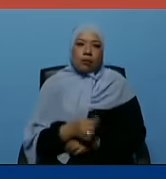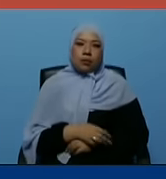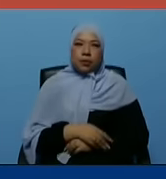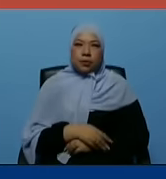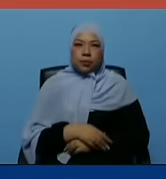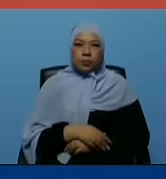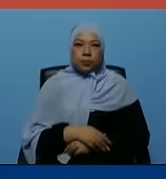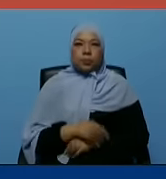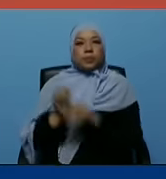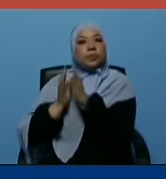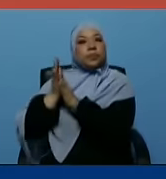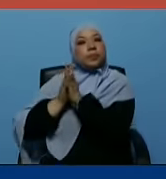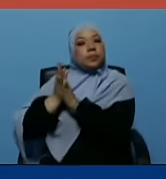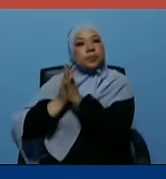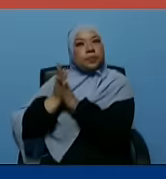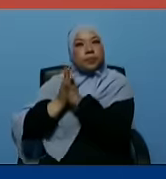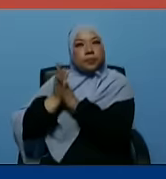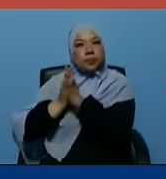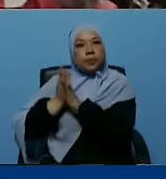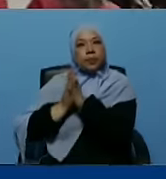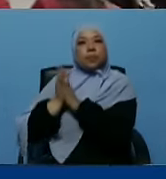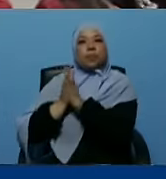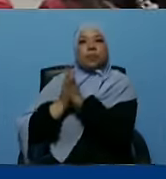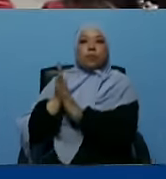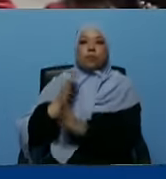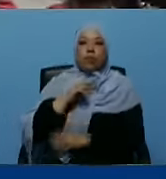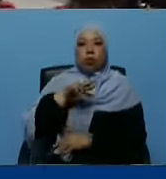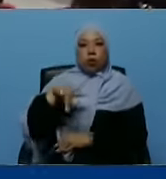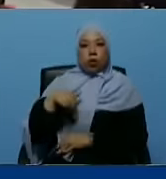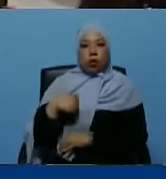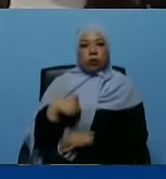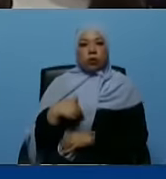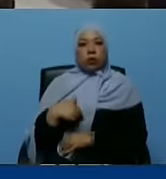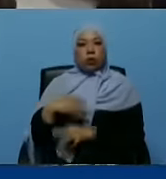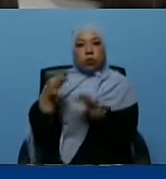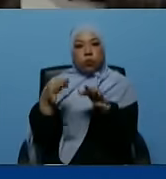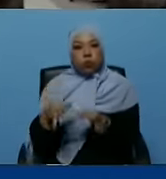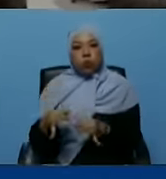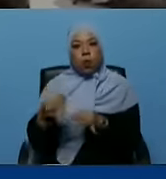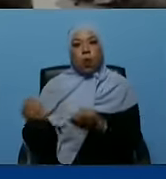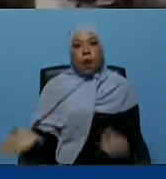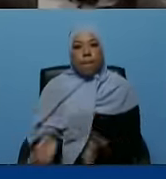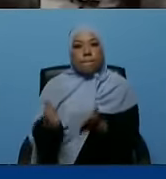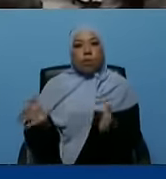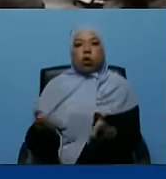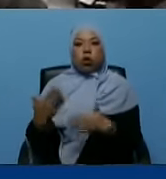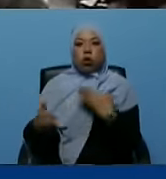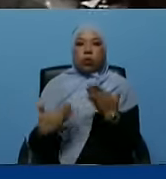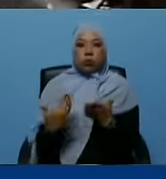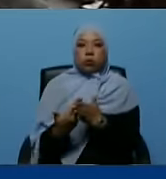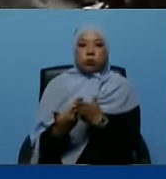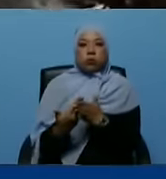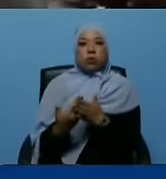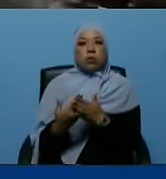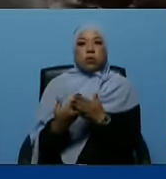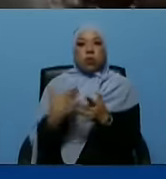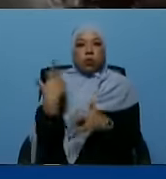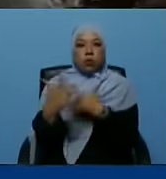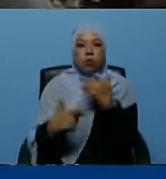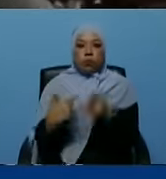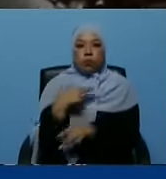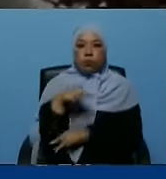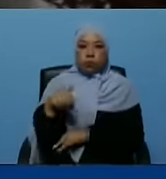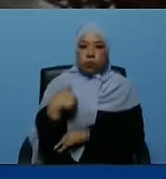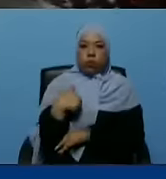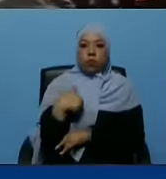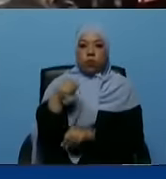Los emprendedores y emprendedoras no solo se han convertido en un gran motor virtuoso de